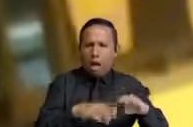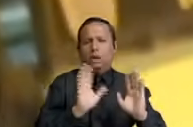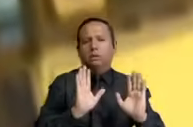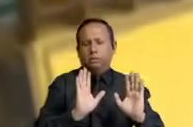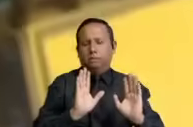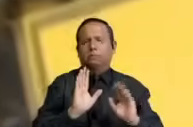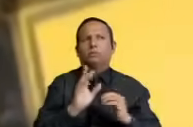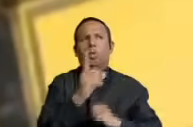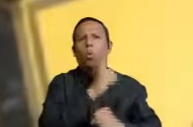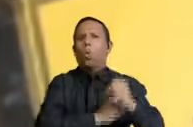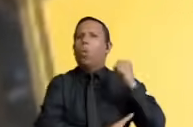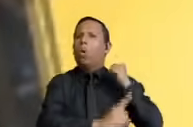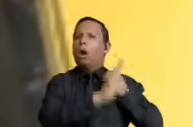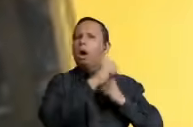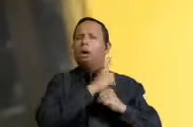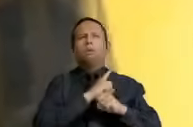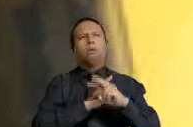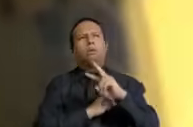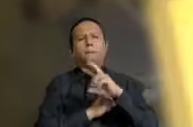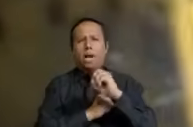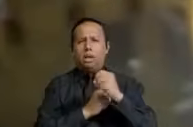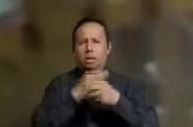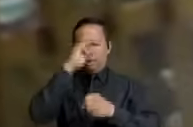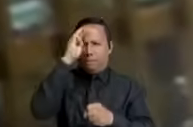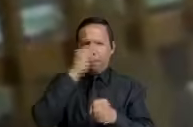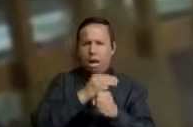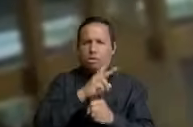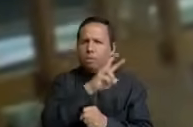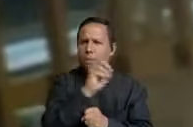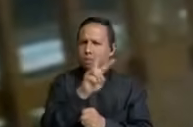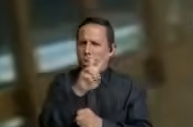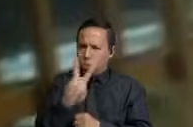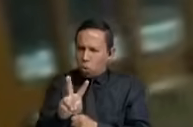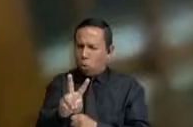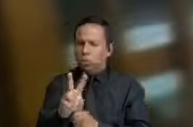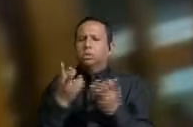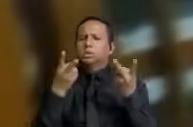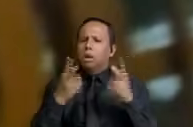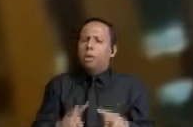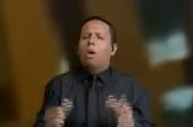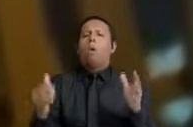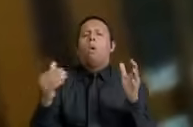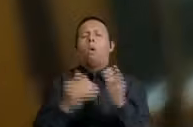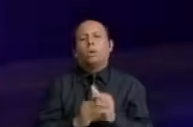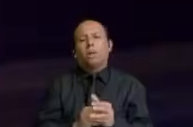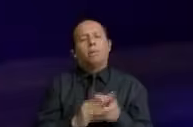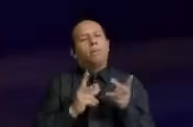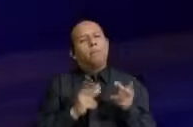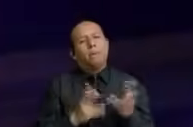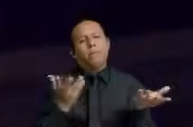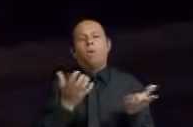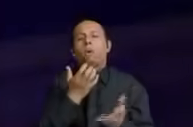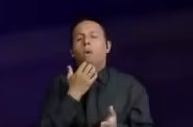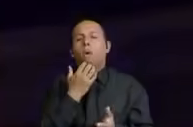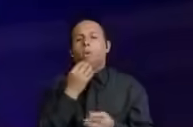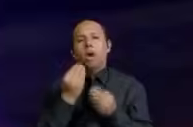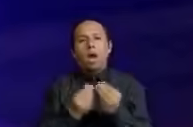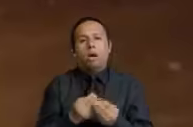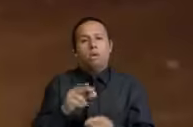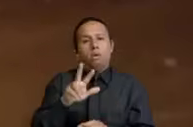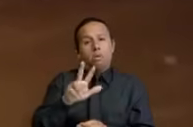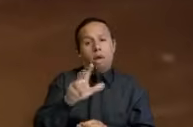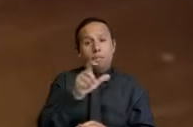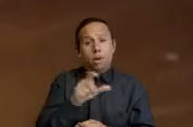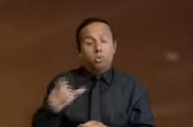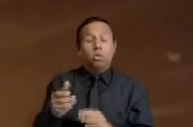un año antes específicamente el 20 de mayo de 2022 se presentó otro suceso En esa ocasión tres personas